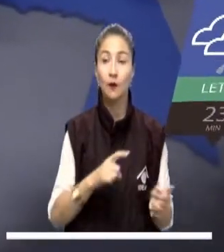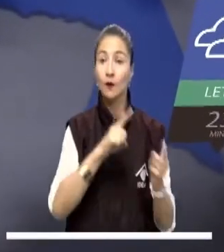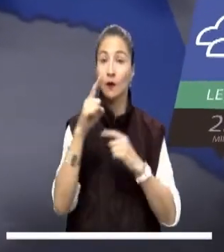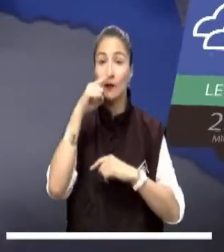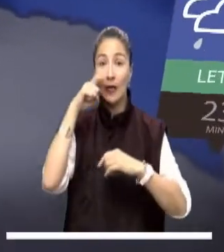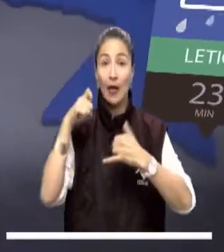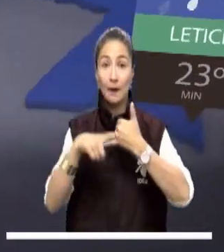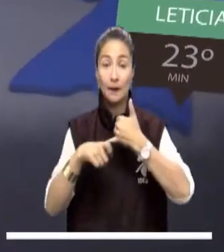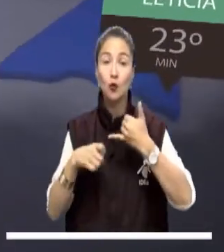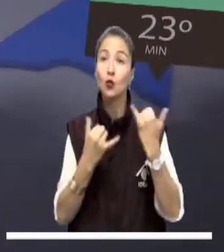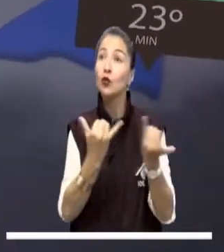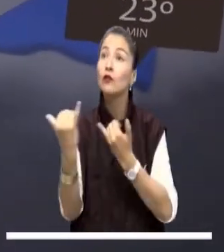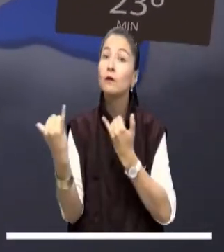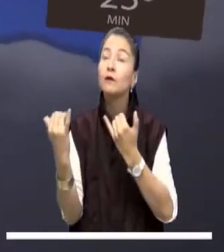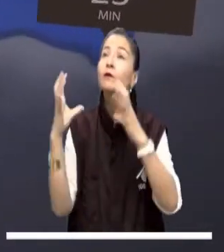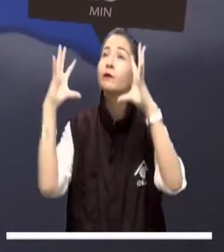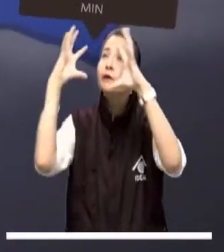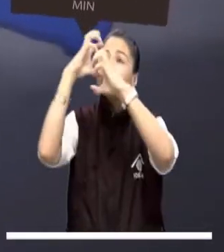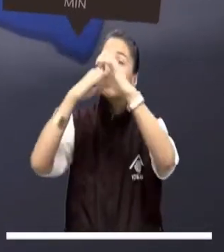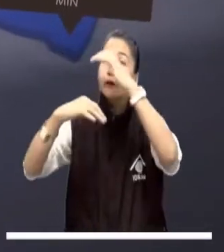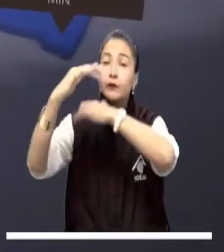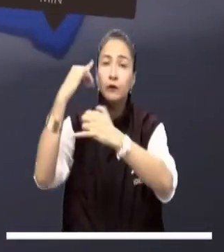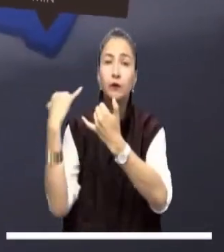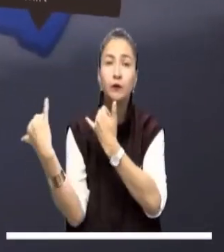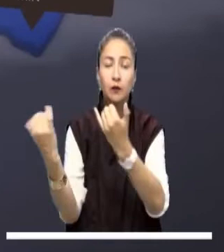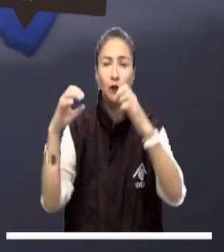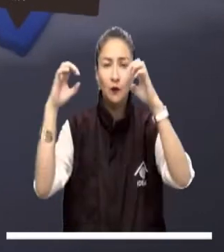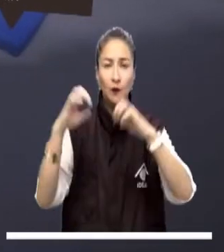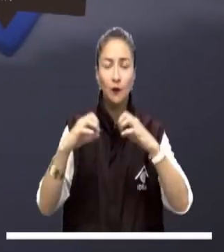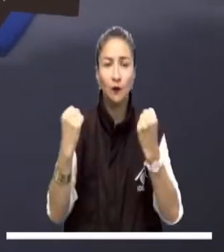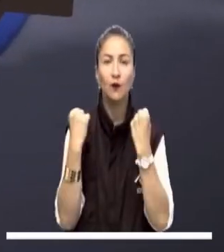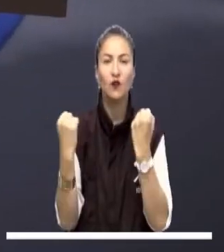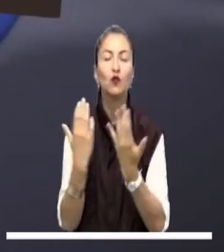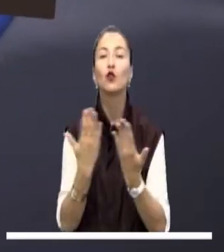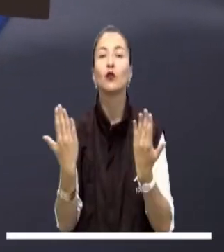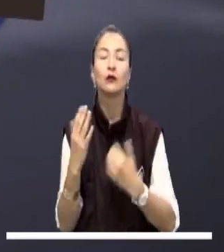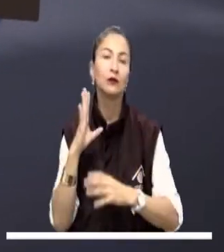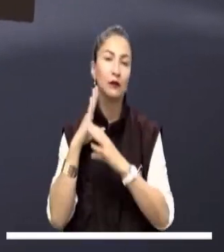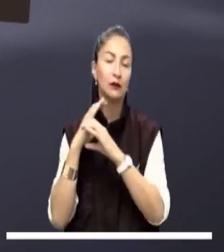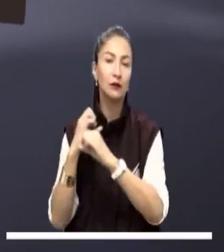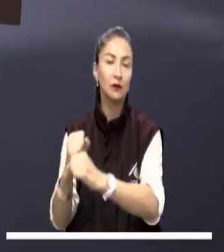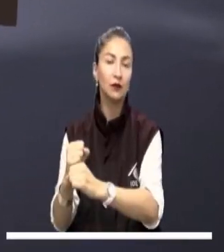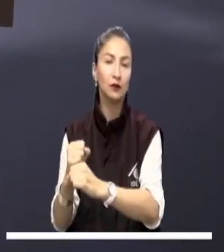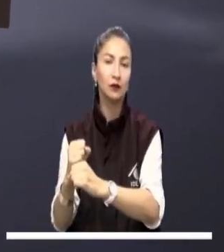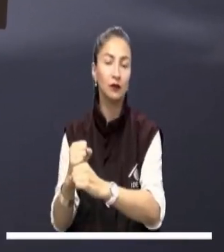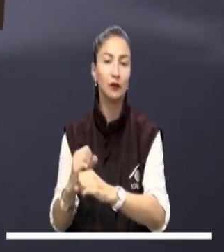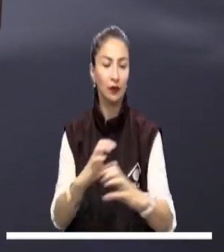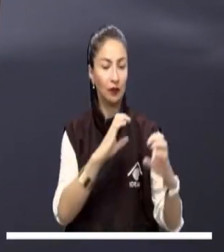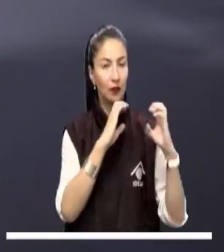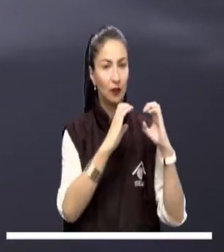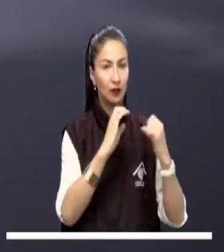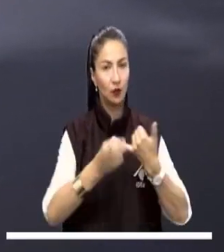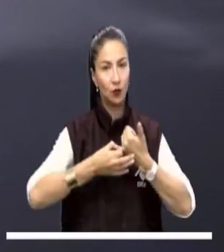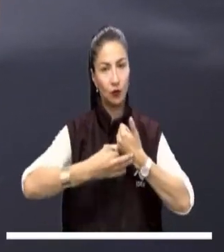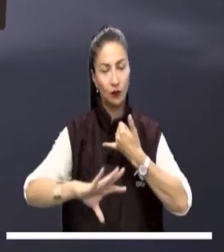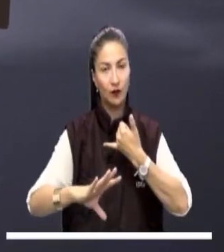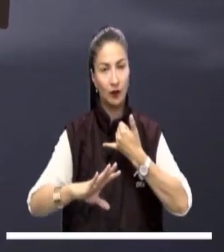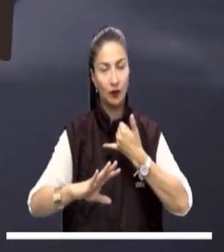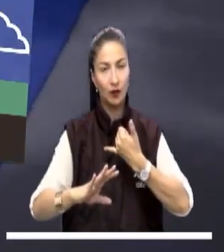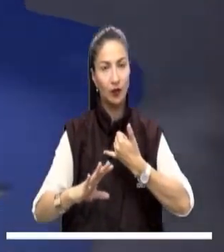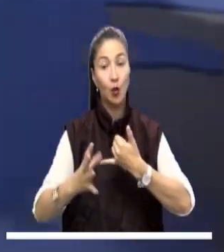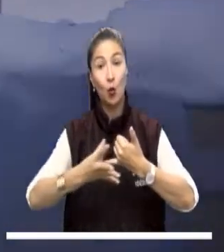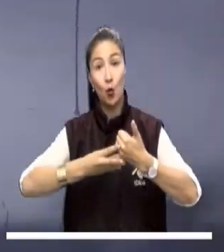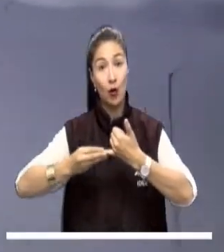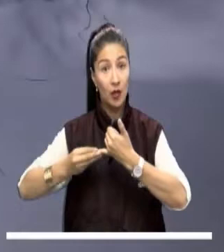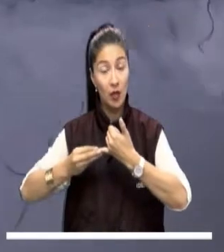Sobre la Amazonía prevalecerán condiciones nubladas y pueden caer lluvias fuertes en sectores de Vaupés, centro de Caquetá, Guaviare, occidente